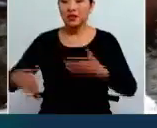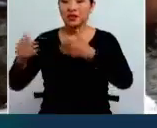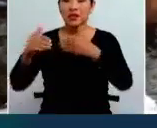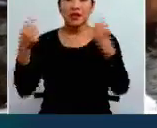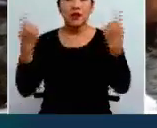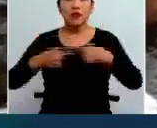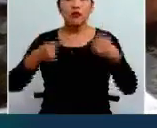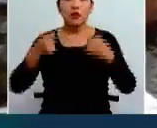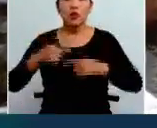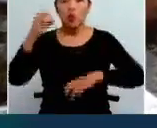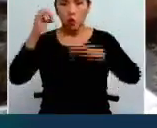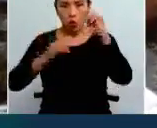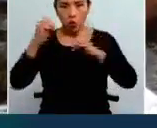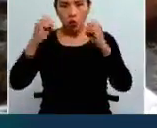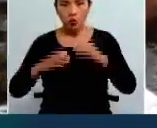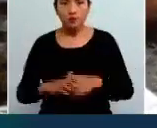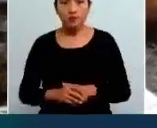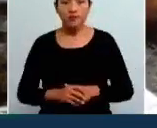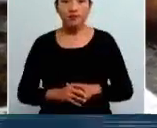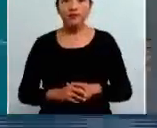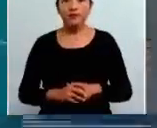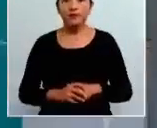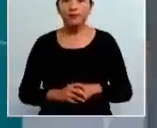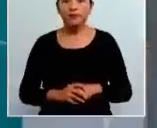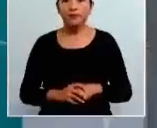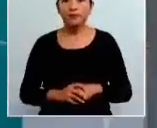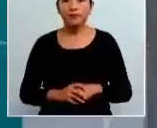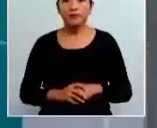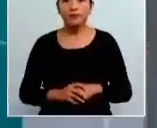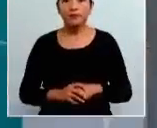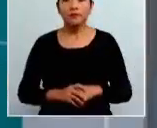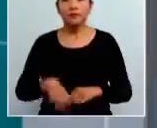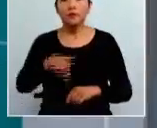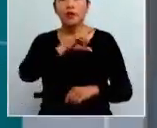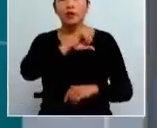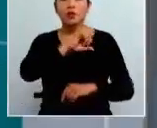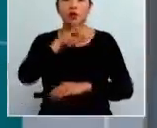departamento de Oruro. Policía boliviana investiga a los